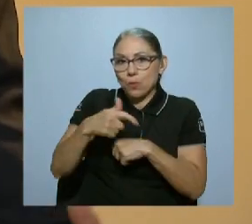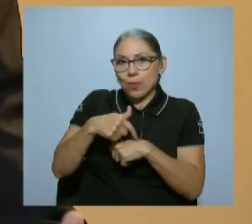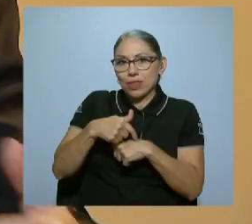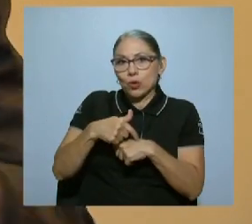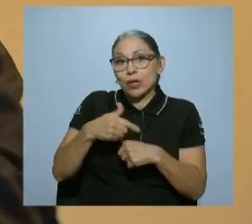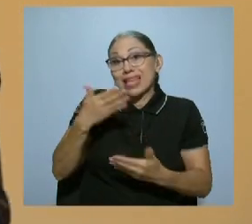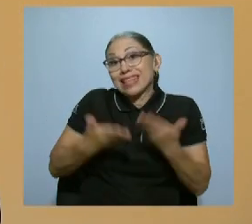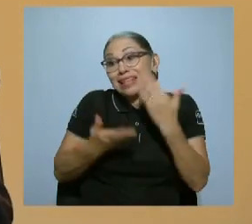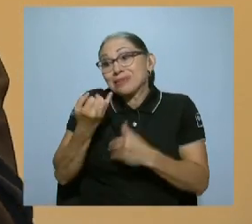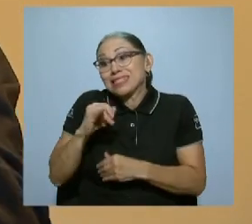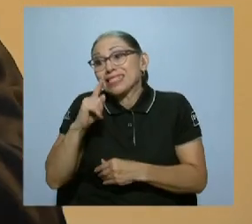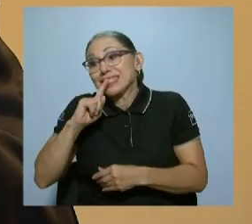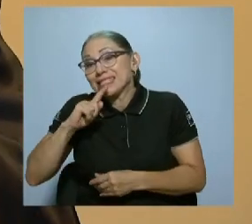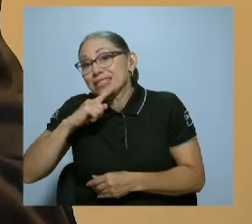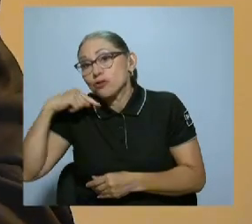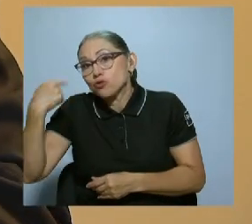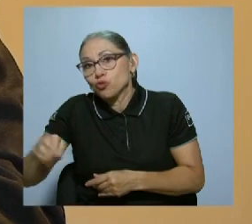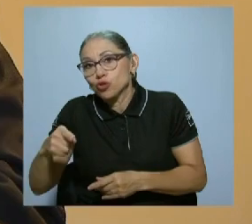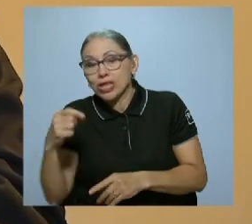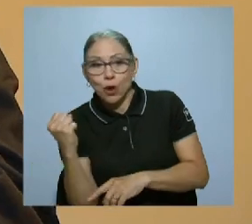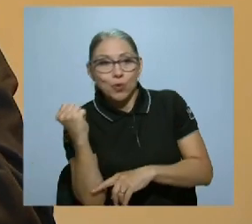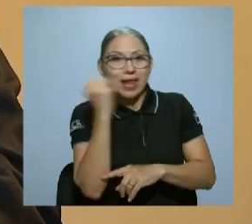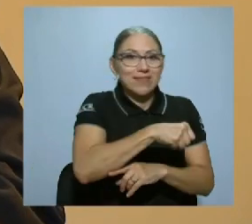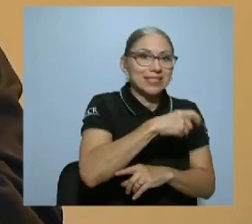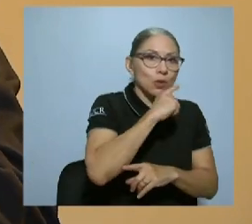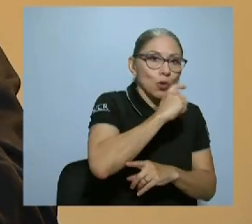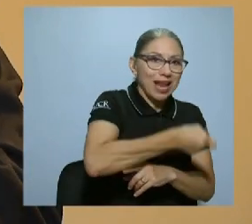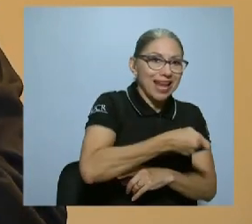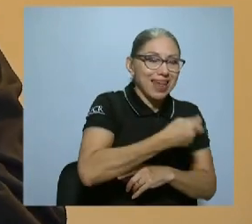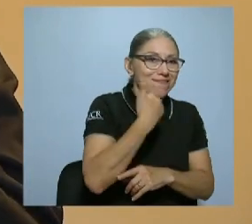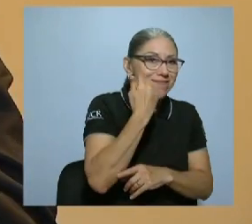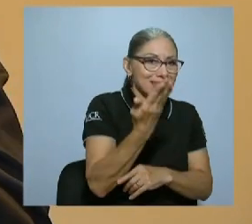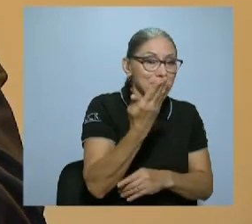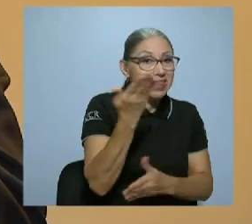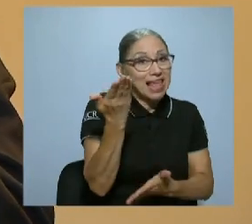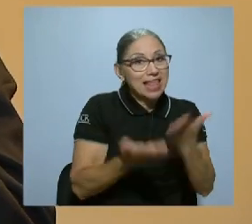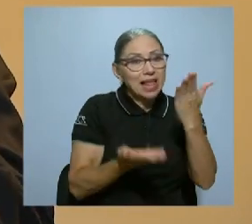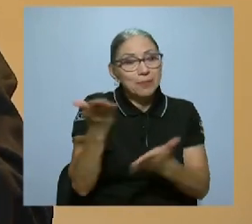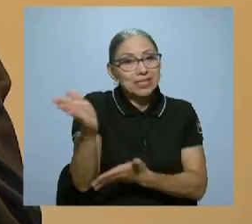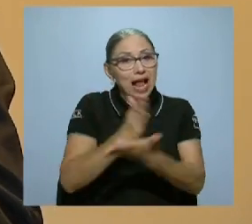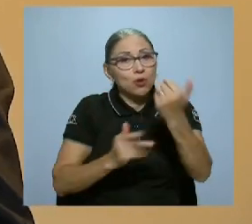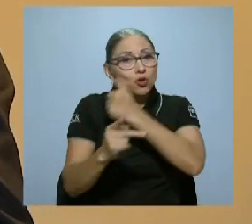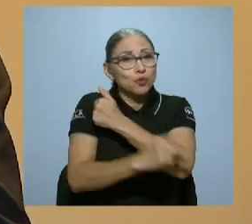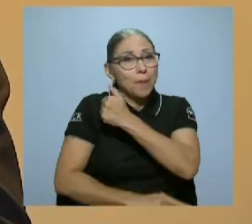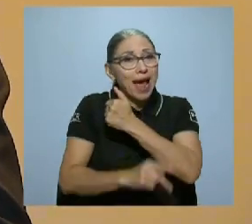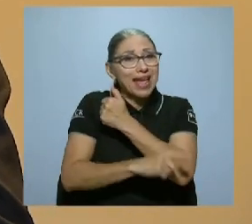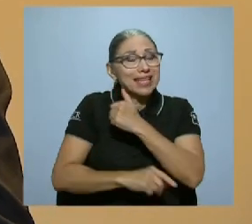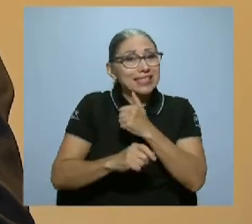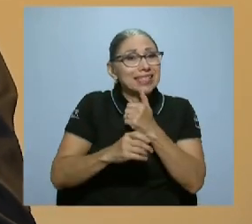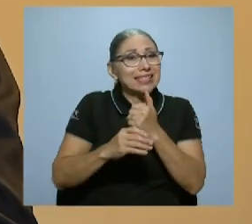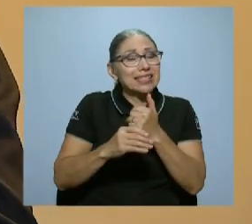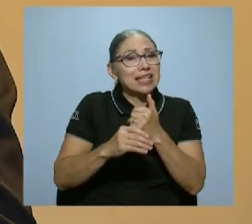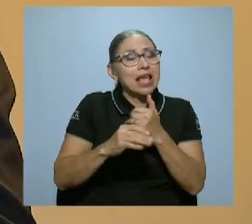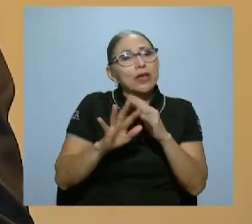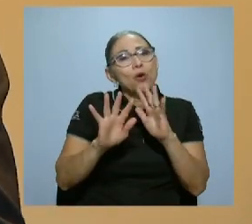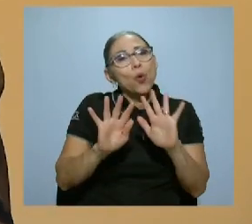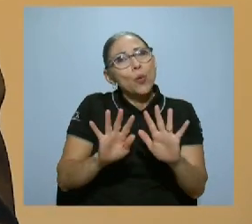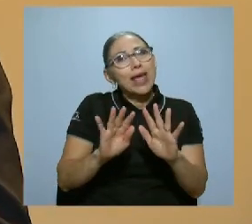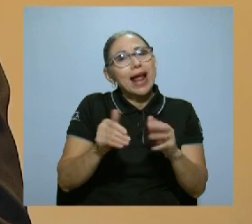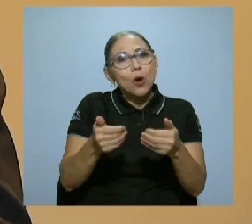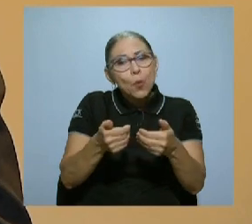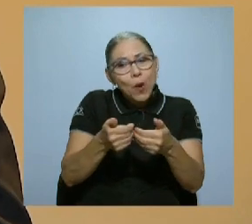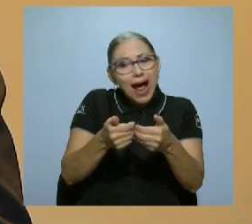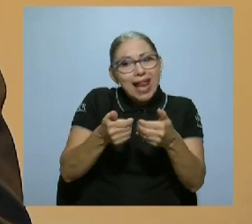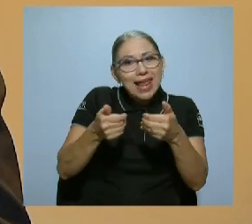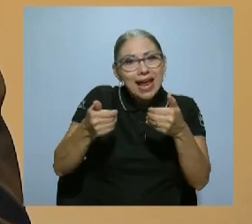Rusia hubiera vencido a Ucrania muy fácilmente, algunos países se hubieran ido alejando un poco de las estrategias máximas de la